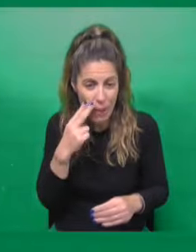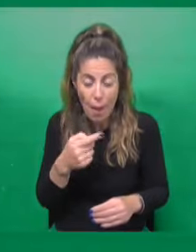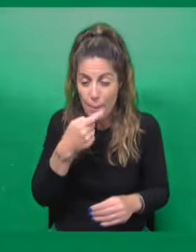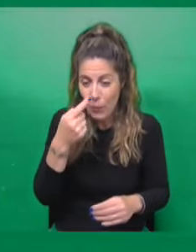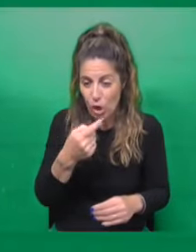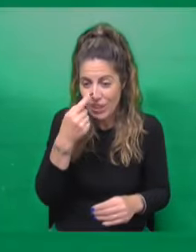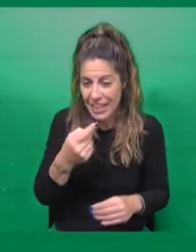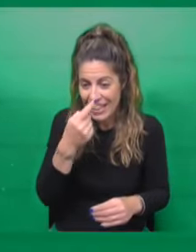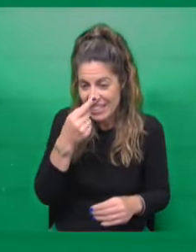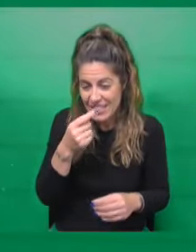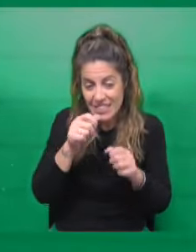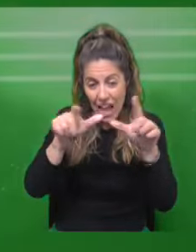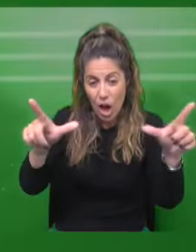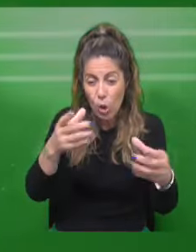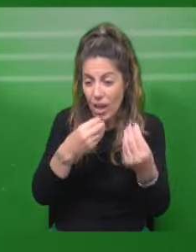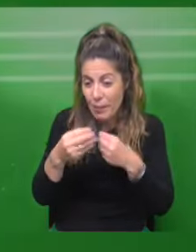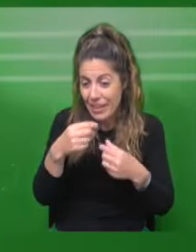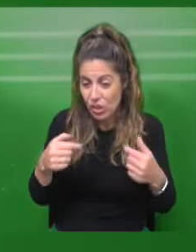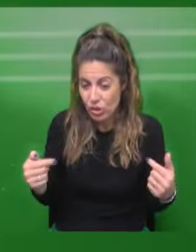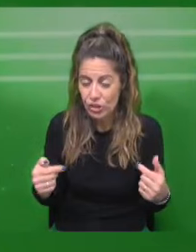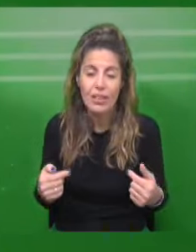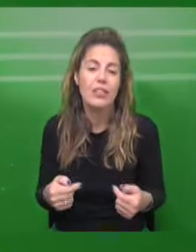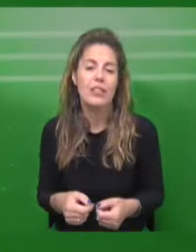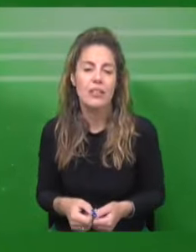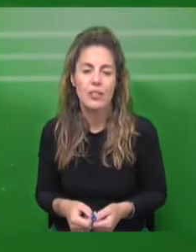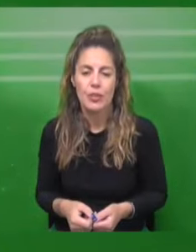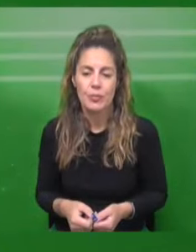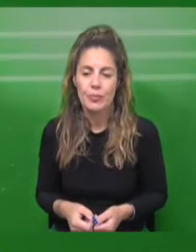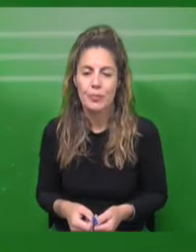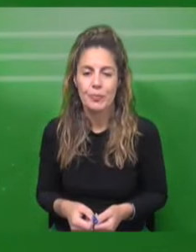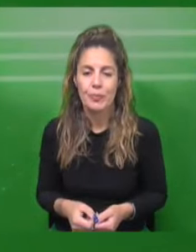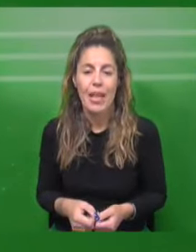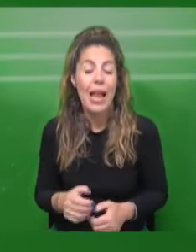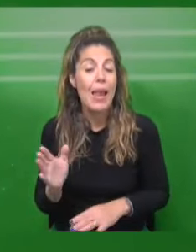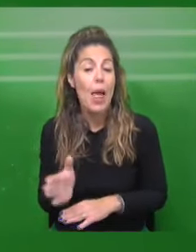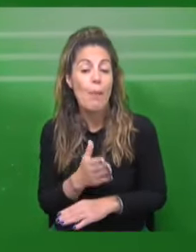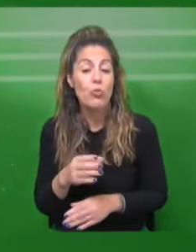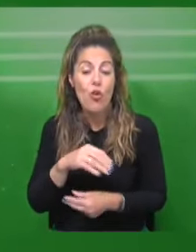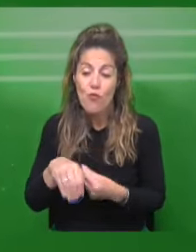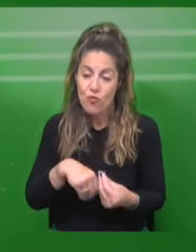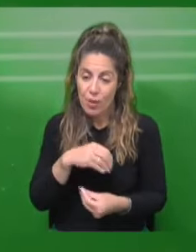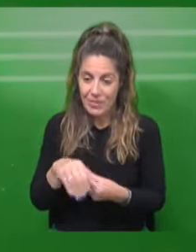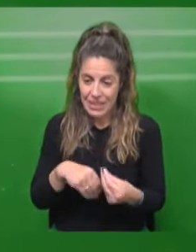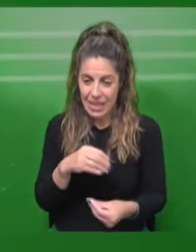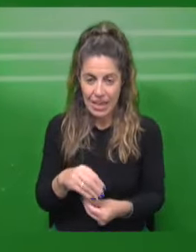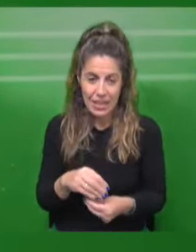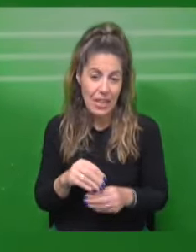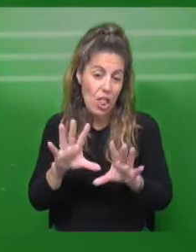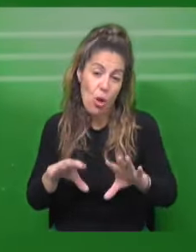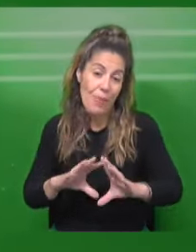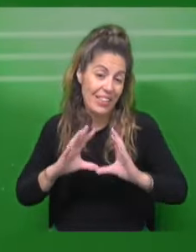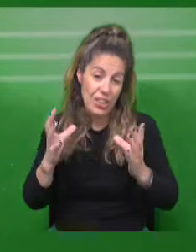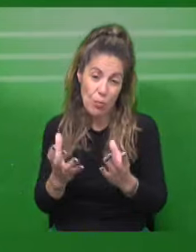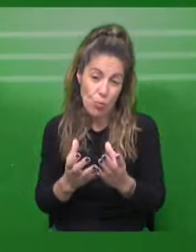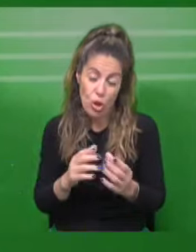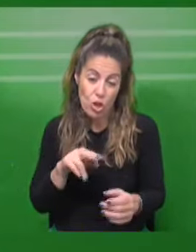agroalimentarios y demás bueno eh la la producción familiar este en todas partes del mundo es el